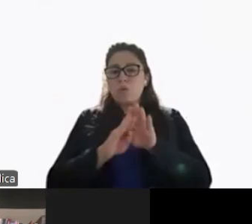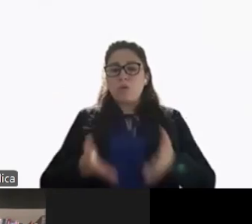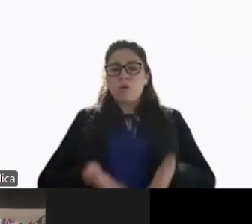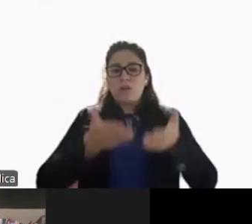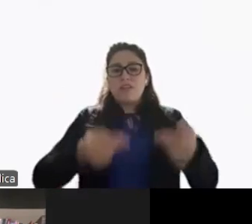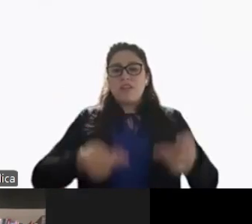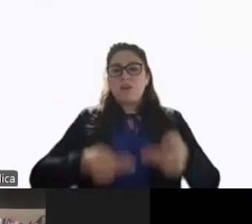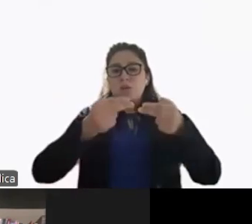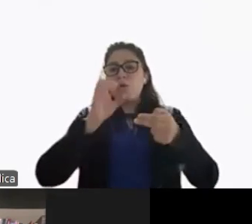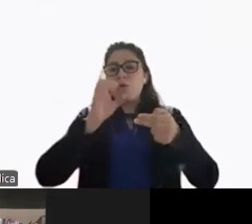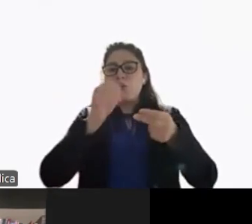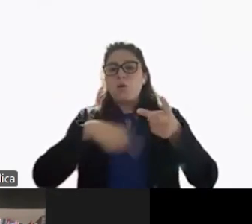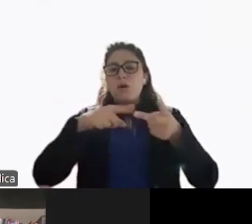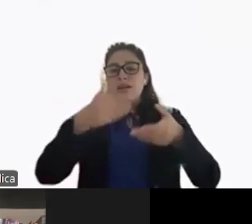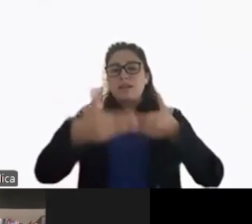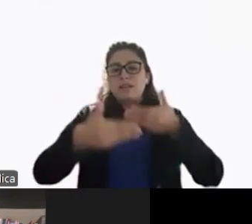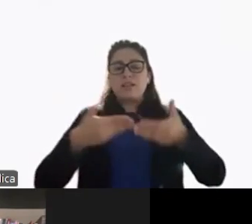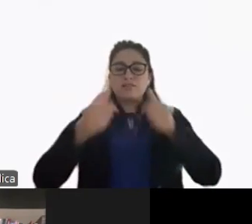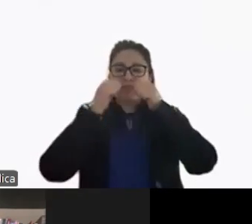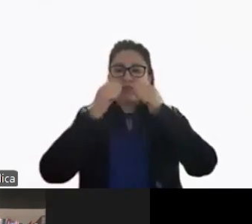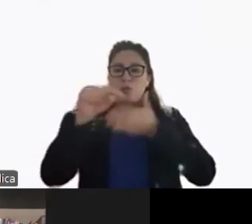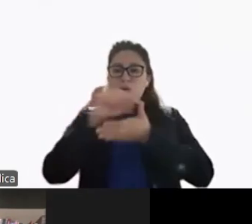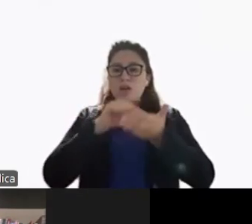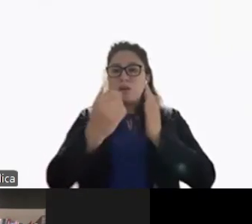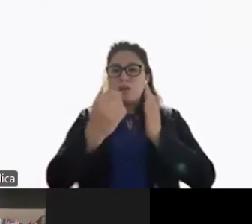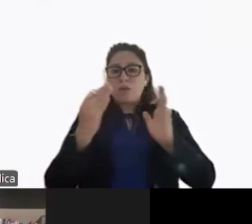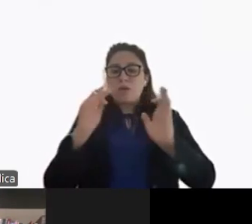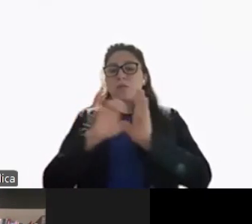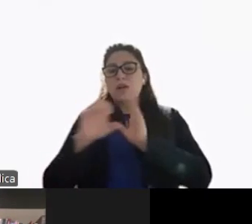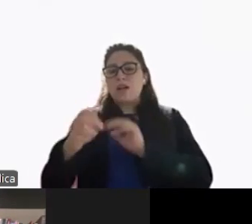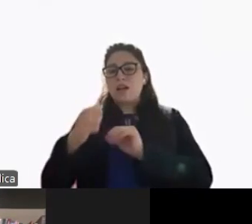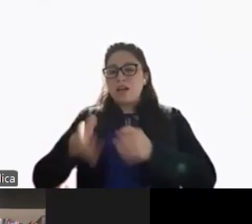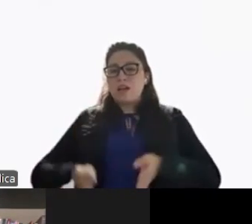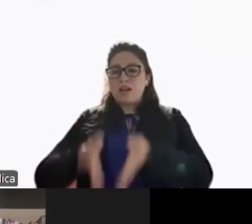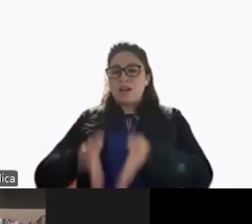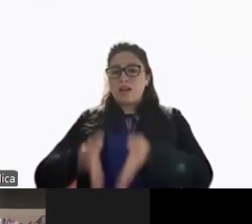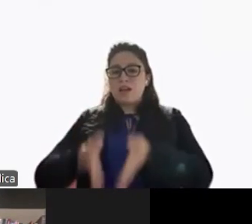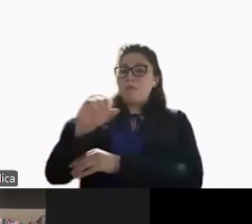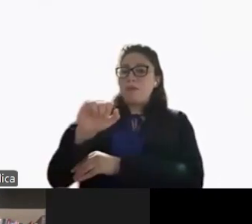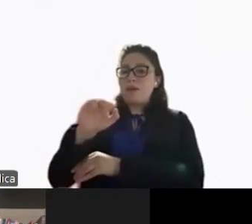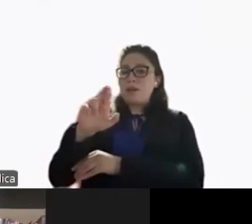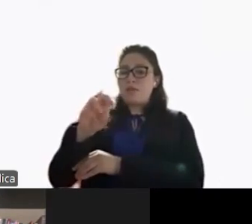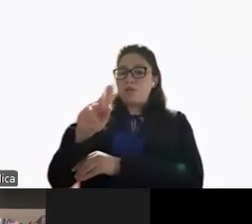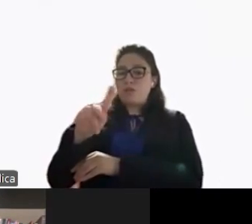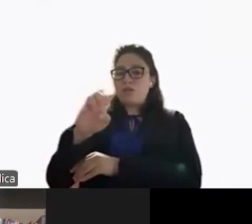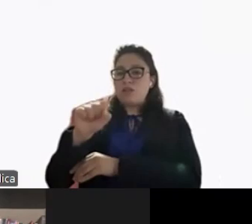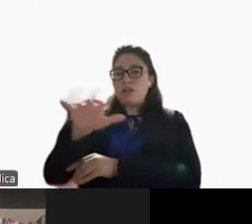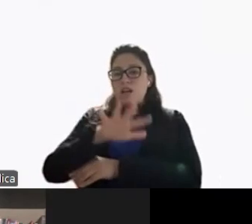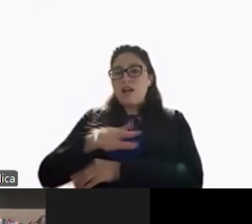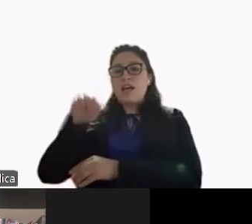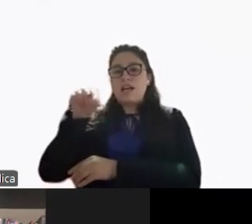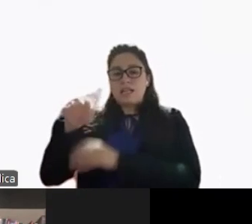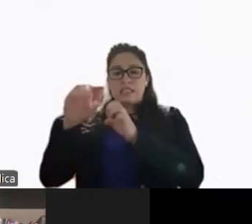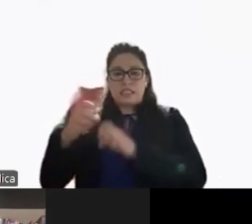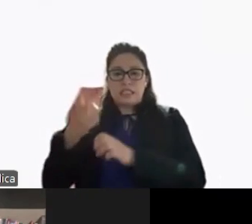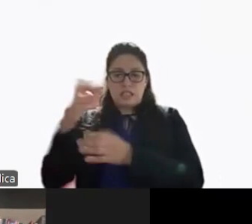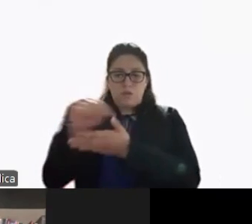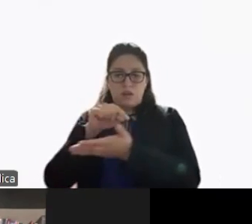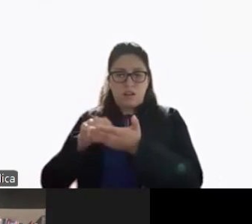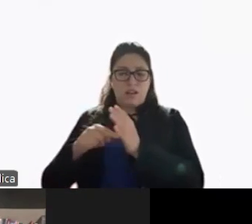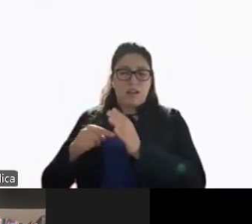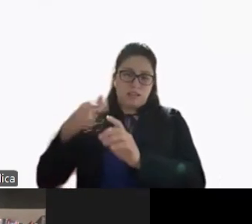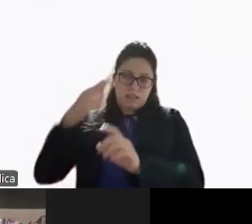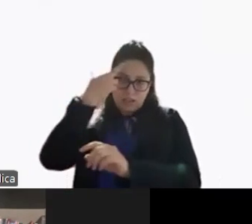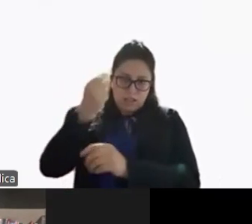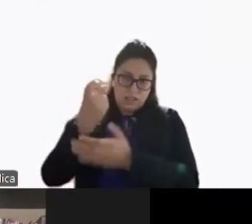que estructuran grandes zonas. De entre ellos, precisamente la avenida Miramontes, donde se localiza el inmueble objeto de la iniciativa. Es